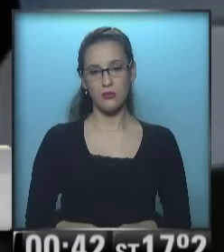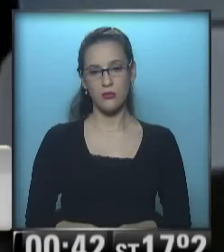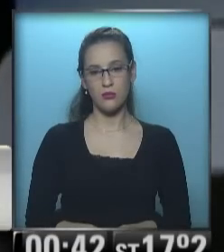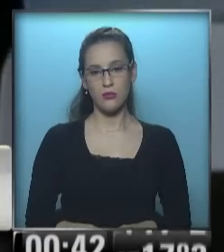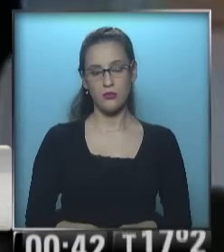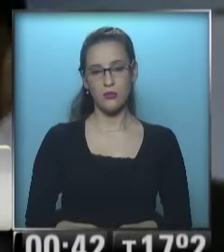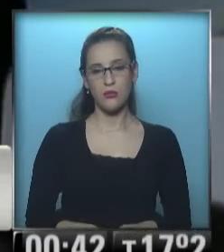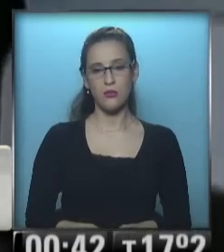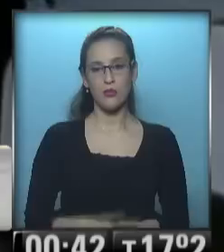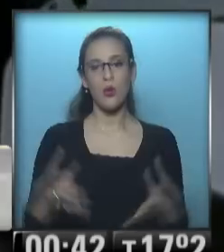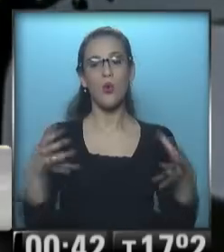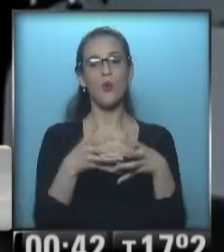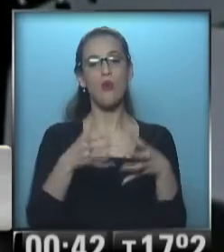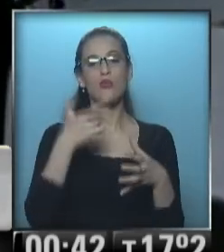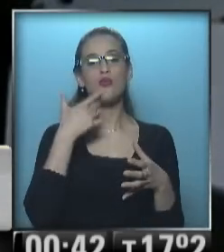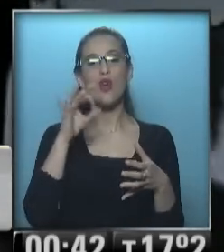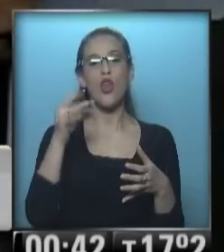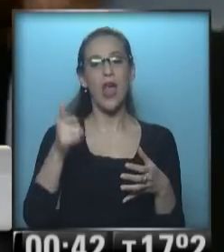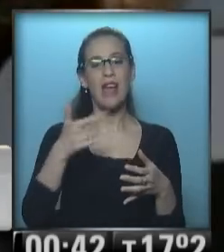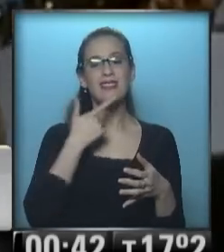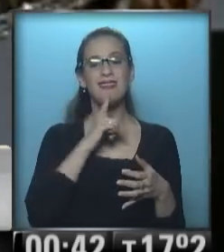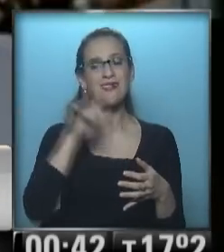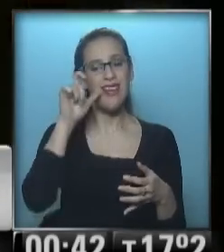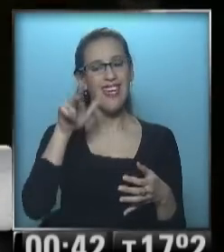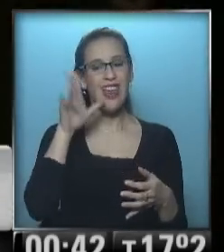Soda Stereo, Buenos Aires, Argentina.